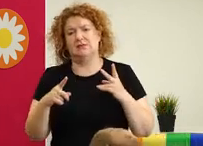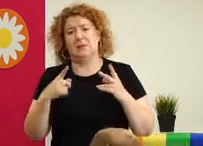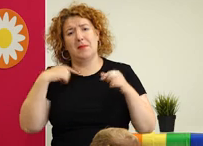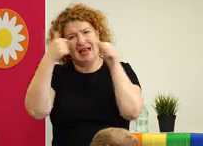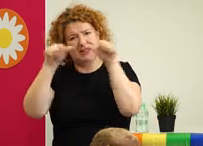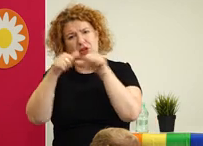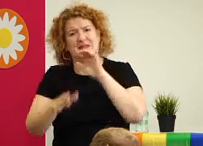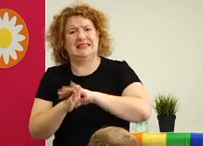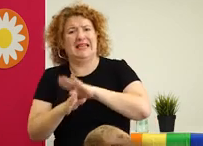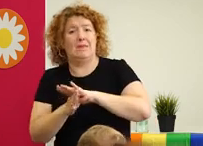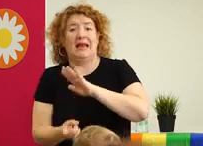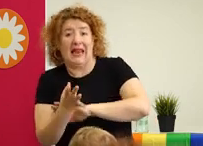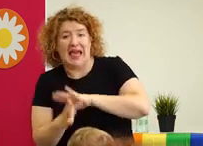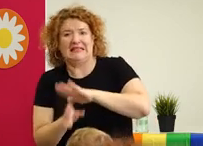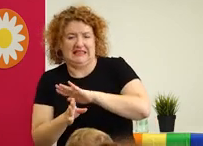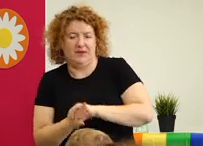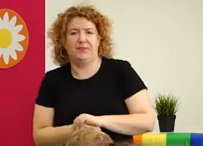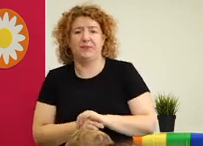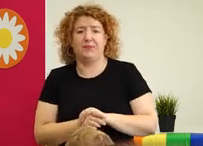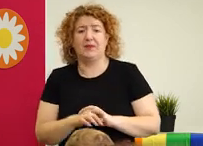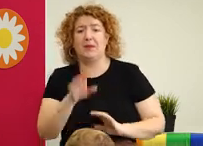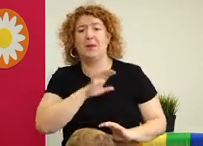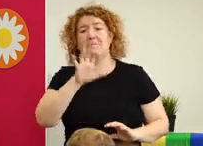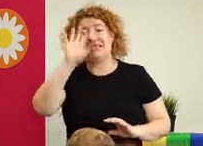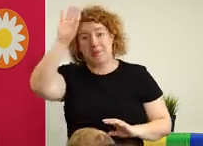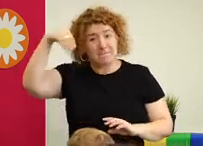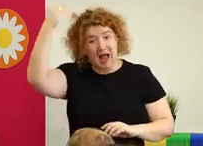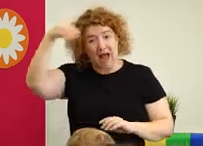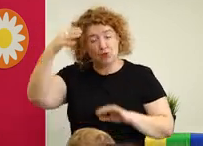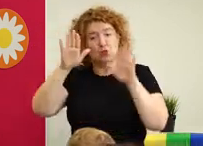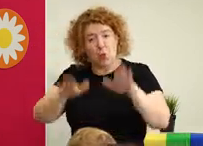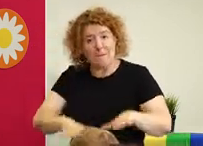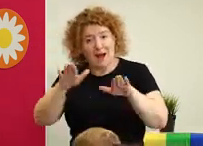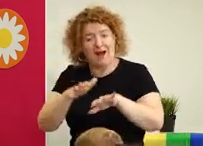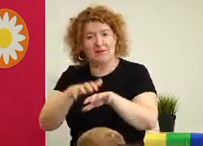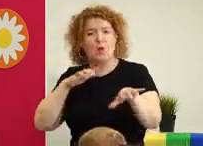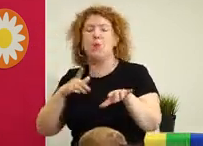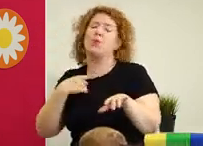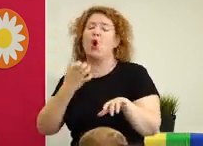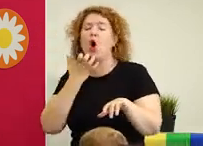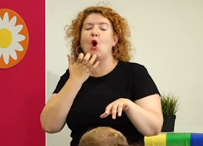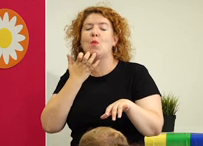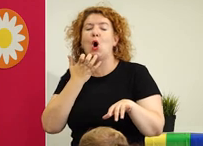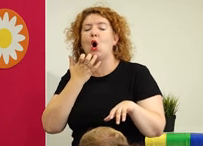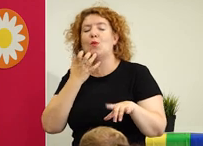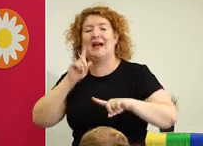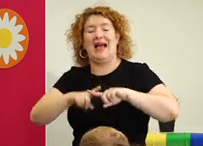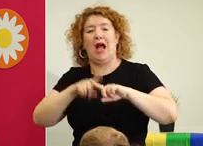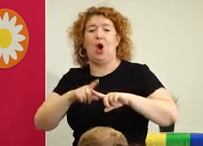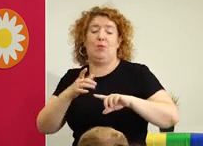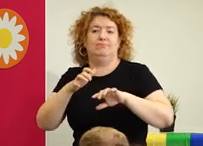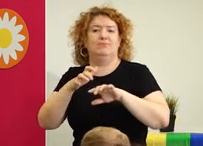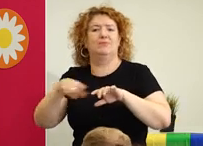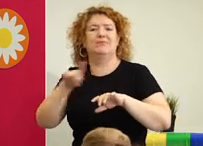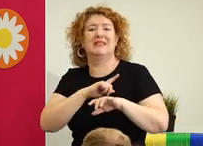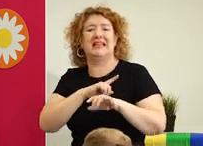perpetuar esos estereotipos. Primero, desde los propios países de mayoría musulmana, que utilizan la homosexualidad para desviar la atención de sus